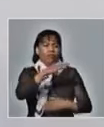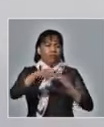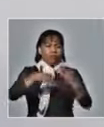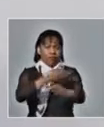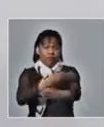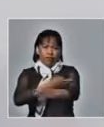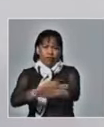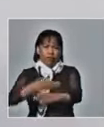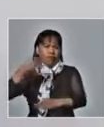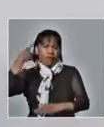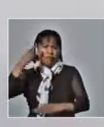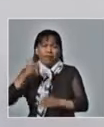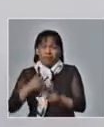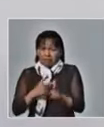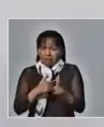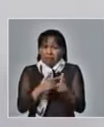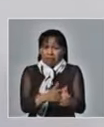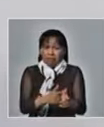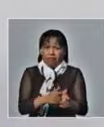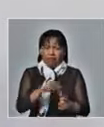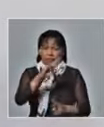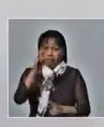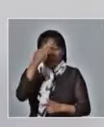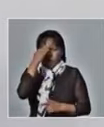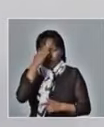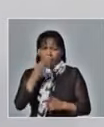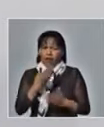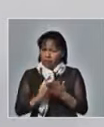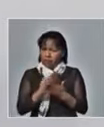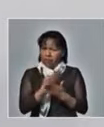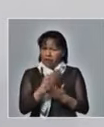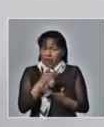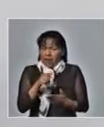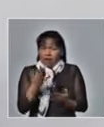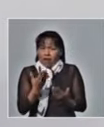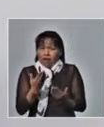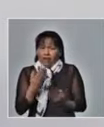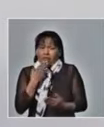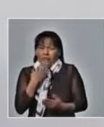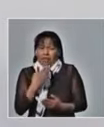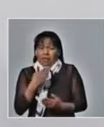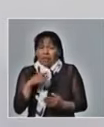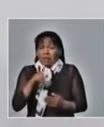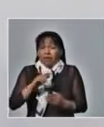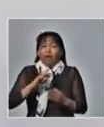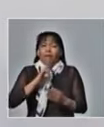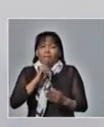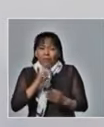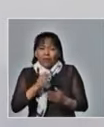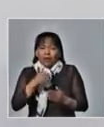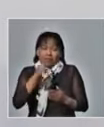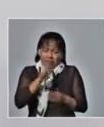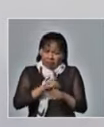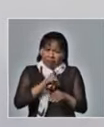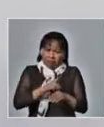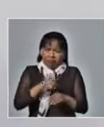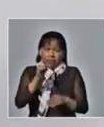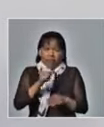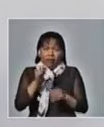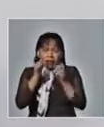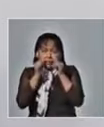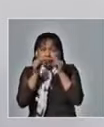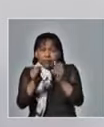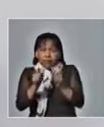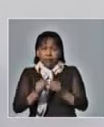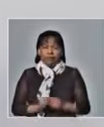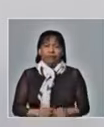poder darle continuidad, reconocer lo que se planteó bien pero se ejecutó mal para poder mejorarlo y reconocer las fallas para poder atenderlas. En